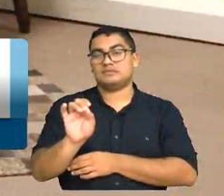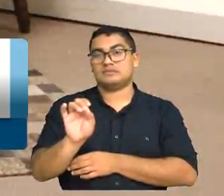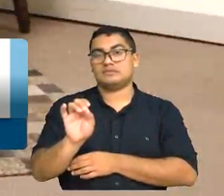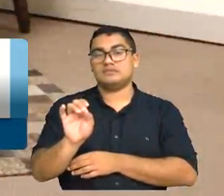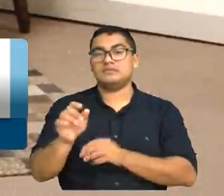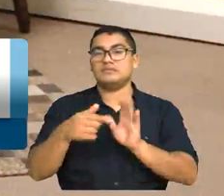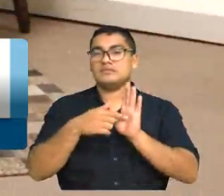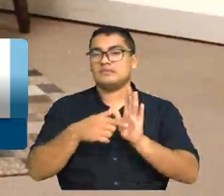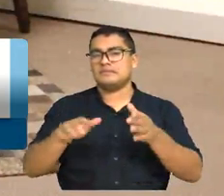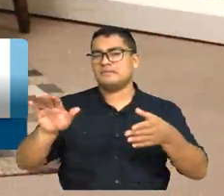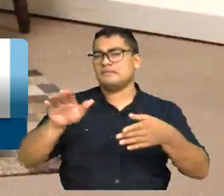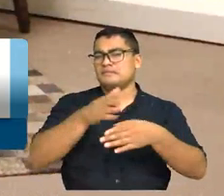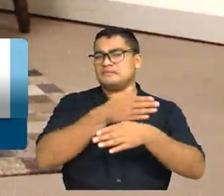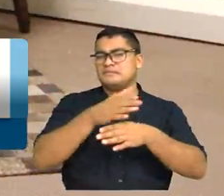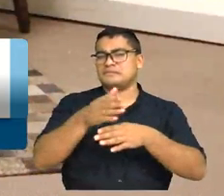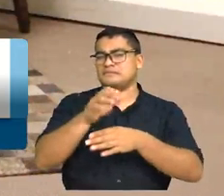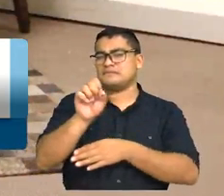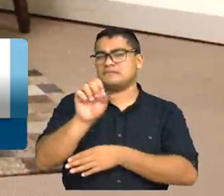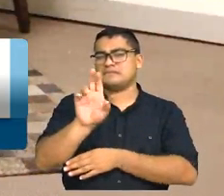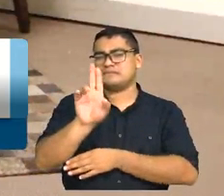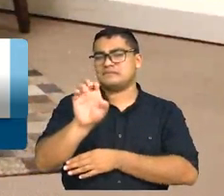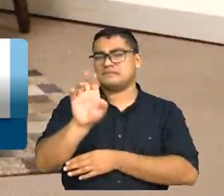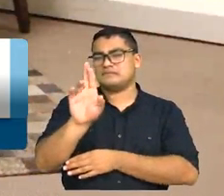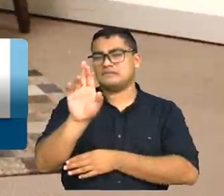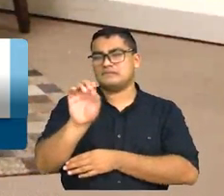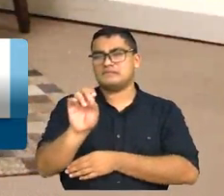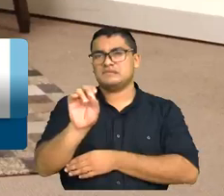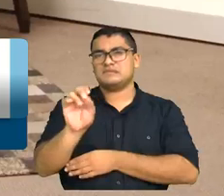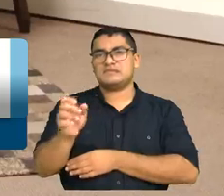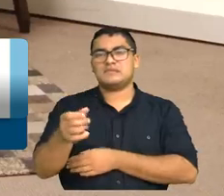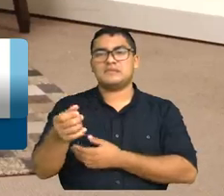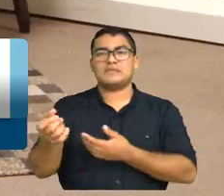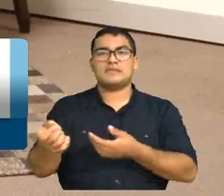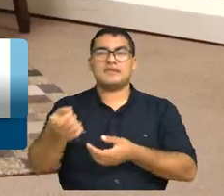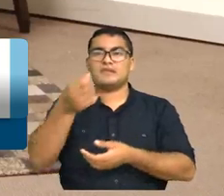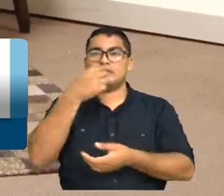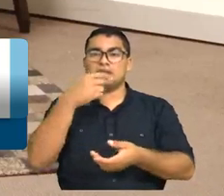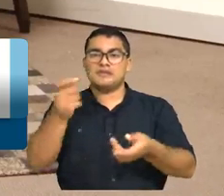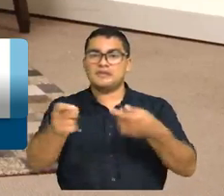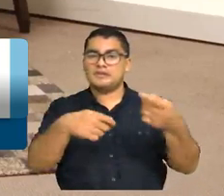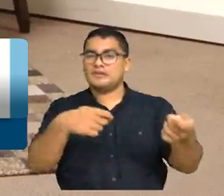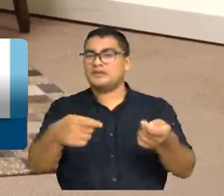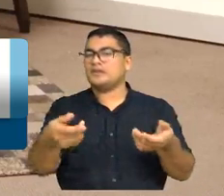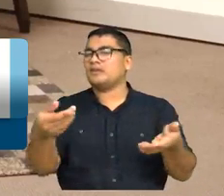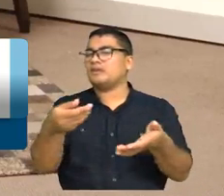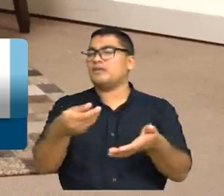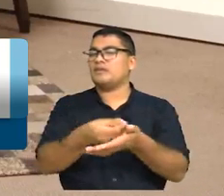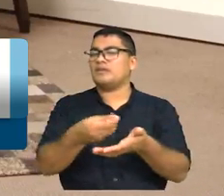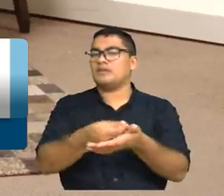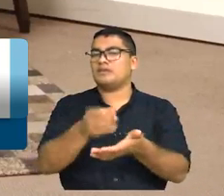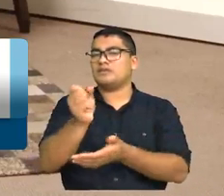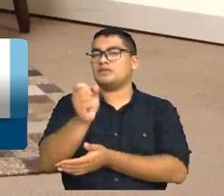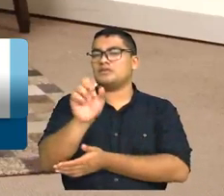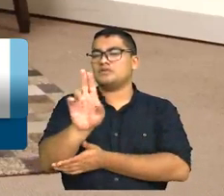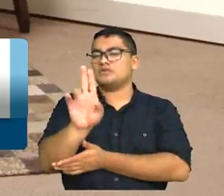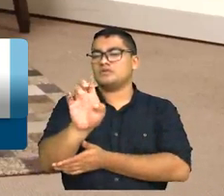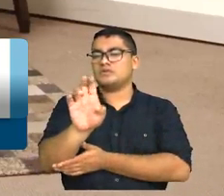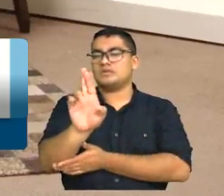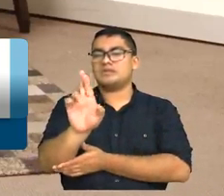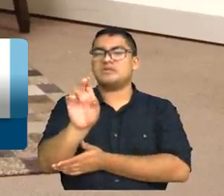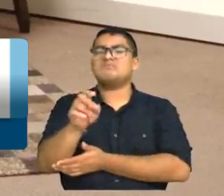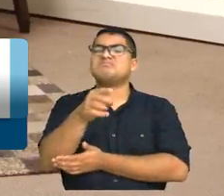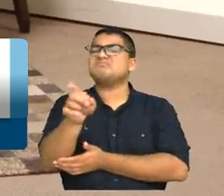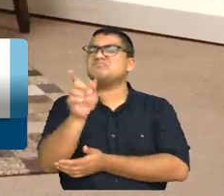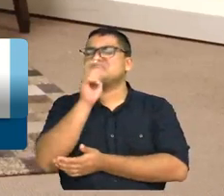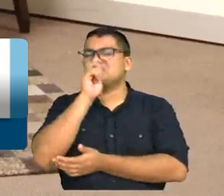hay una diferencia entre los sueros. Los farmacéuticos te preguntan cuando vos llegas a comprar suero, ¿qué tipo de suero quiere usted?